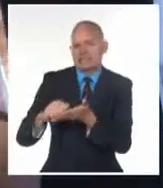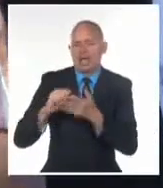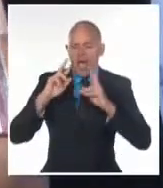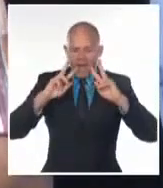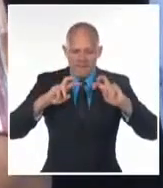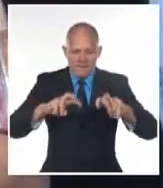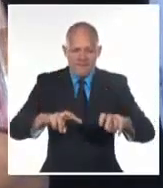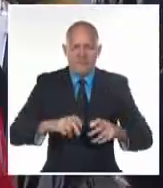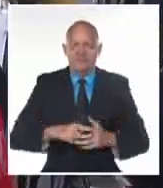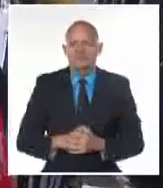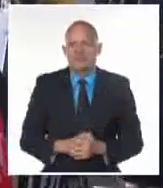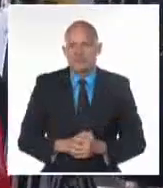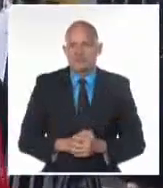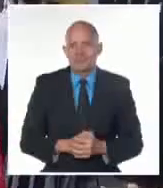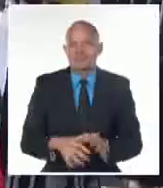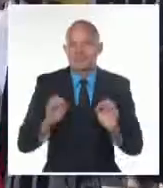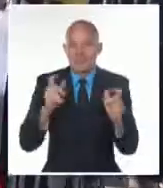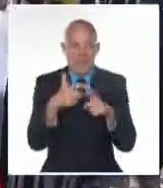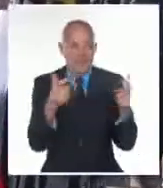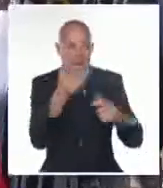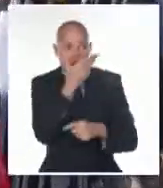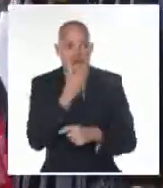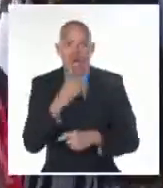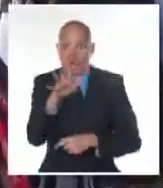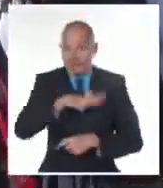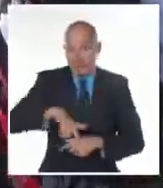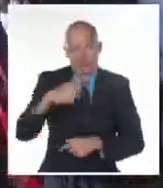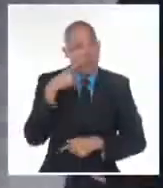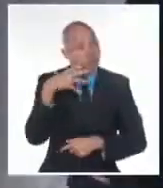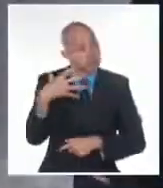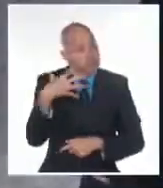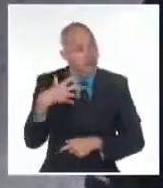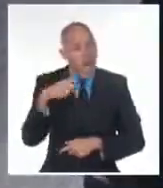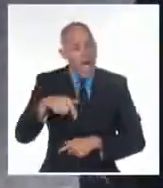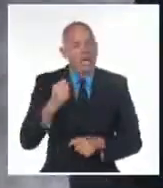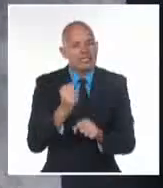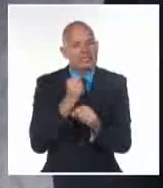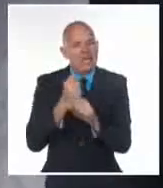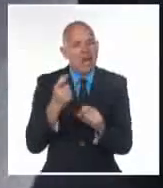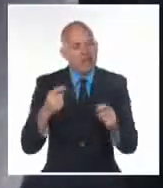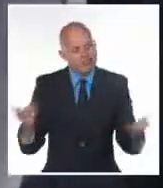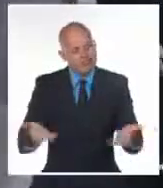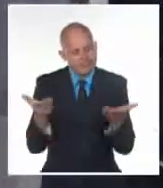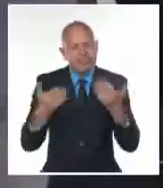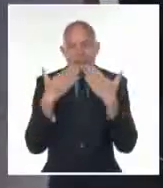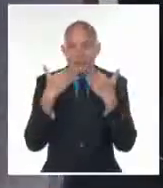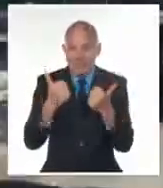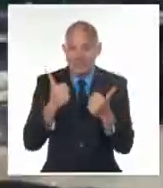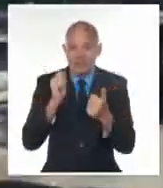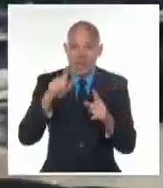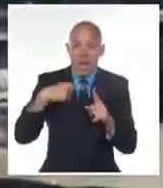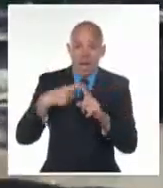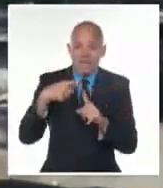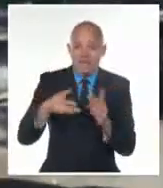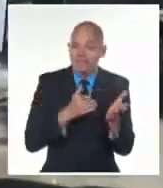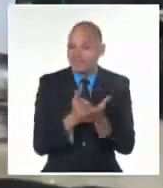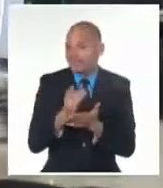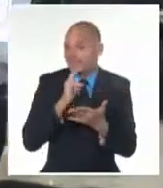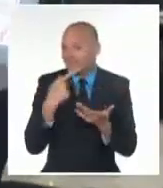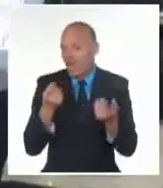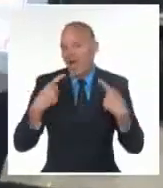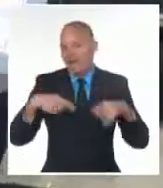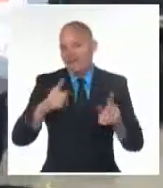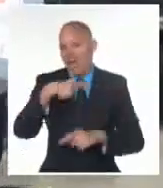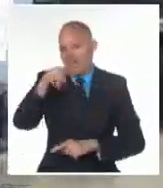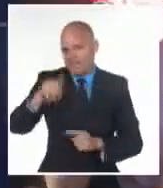investigación. Es la juventud un motor esencial en el desarrollo hoy de la nación. Serán ellos también parte protagónica en la fiesta